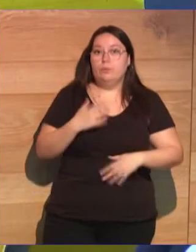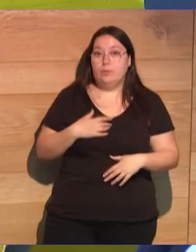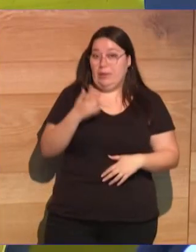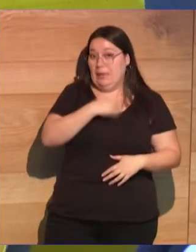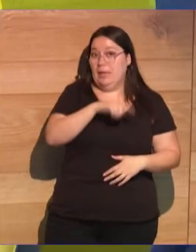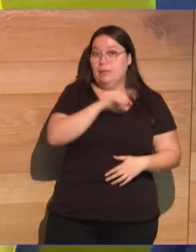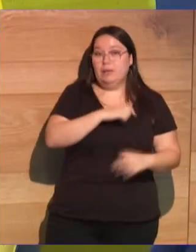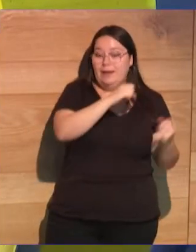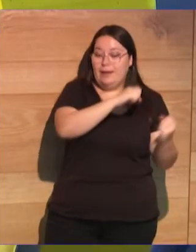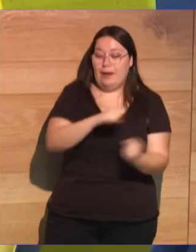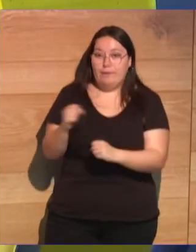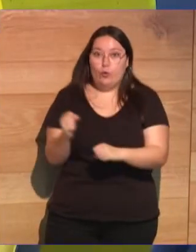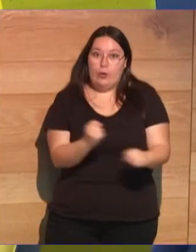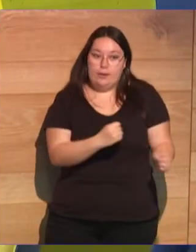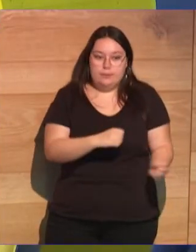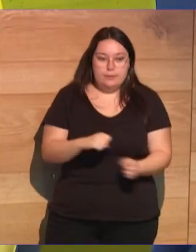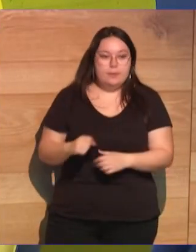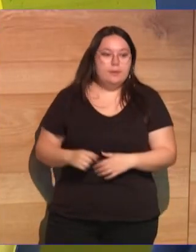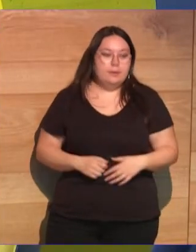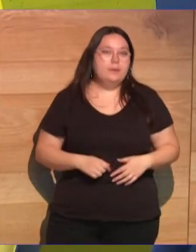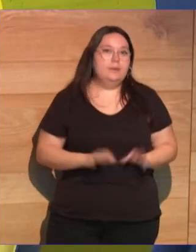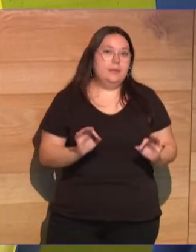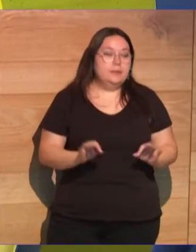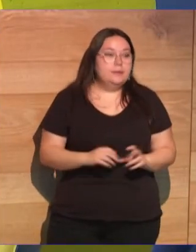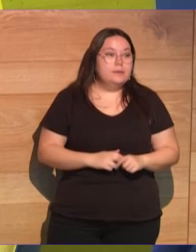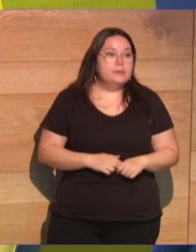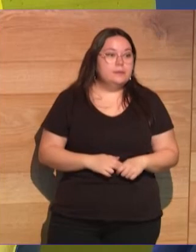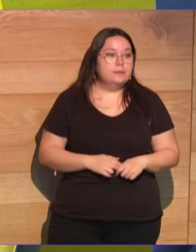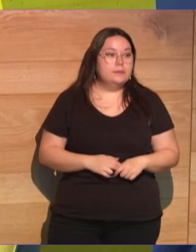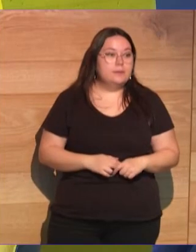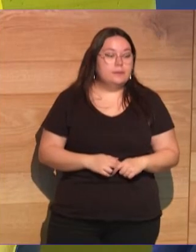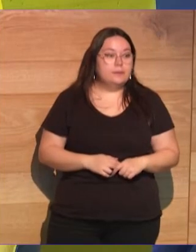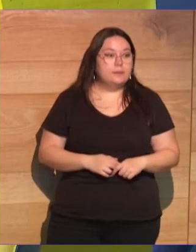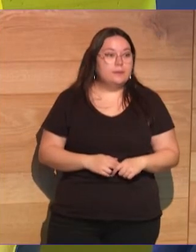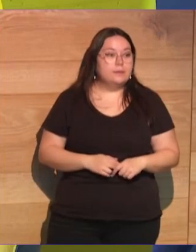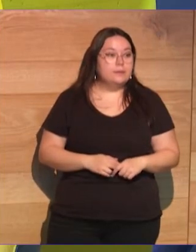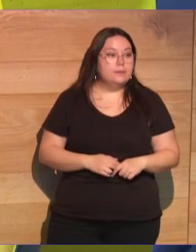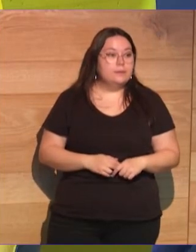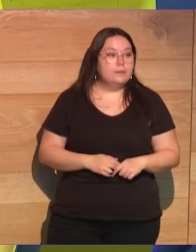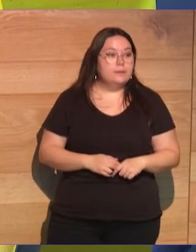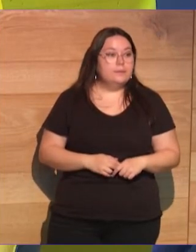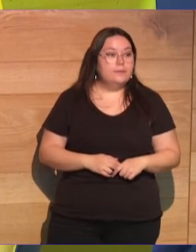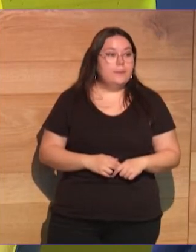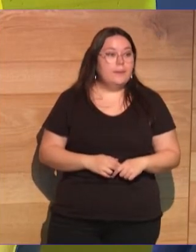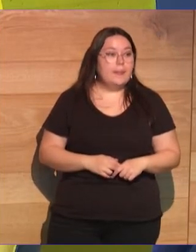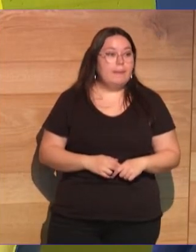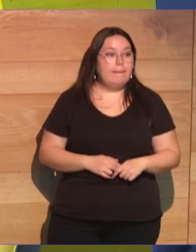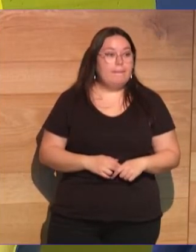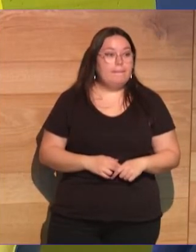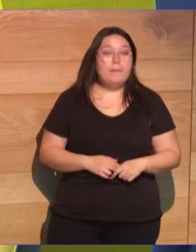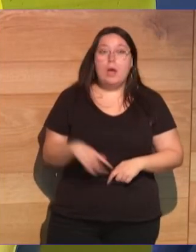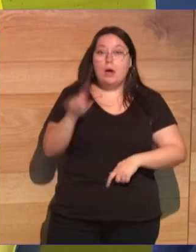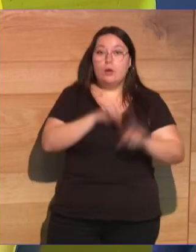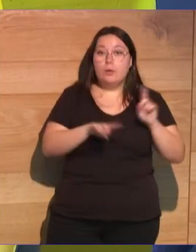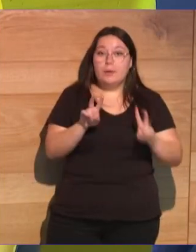puede generar como siempre sentimientos encontrados, ¿no? Yo creo que a los problemas que tengan que ver con el